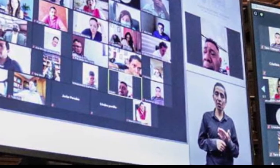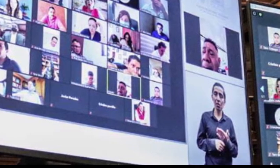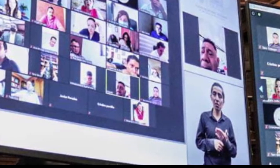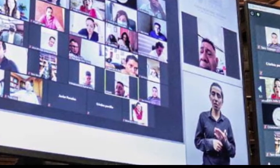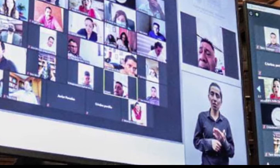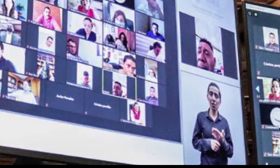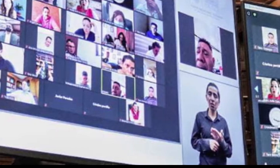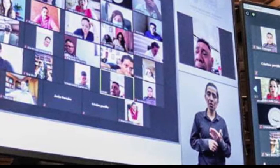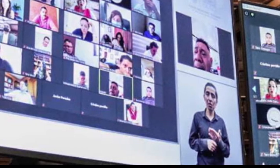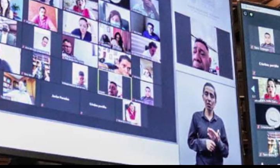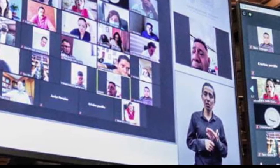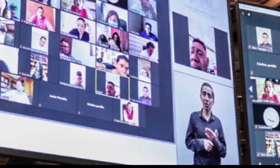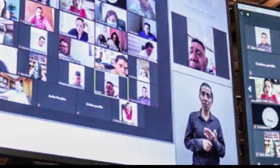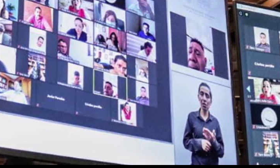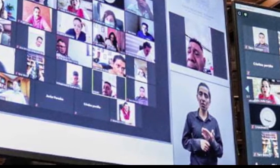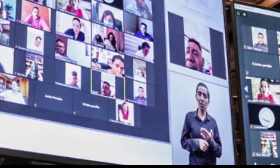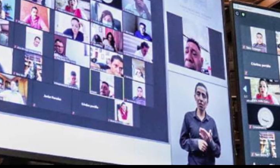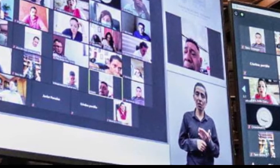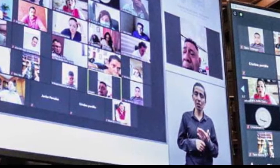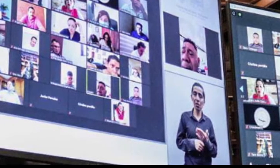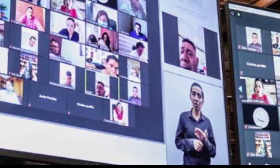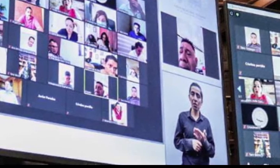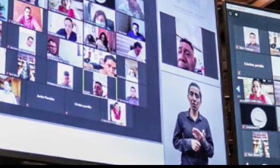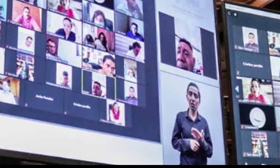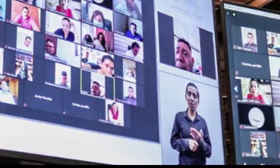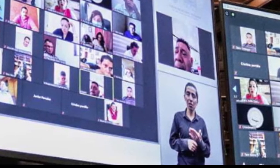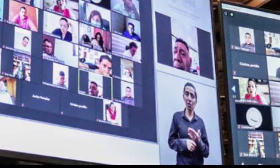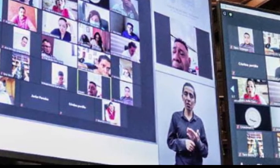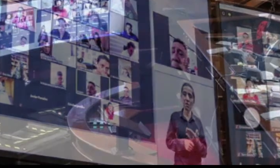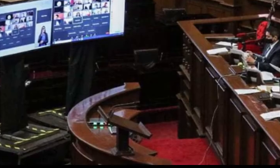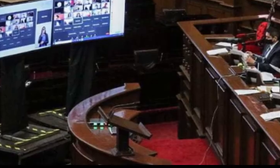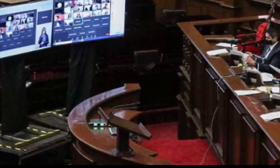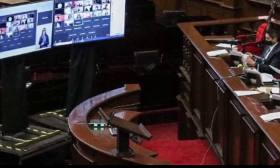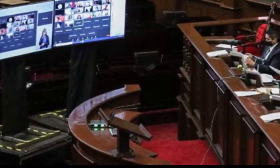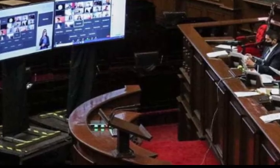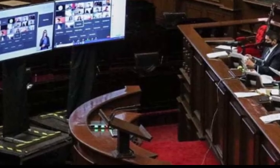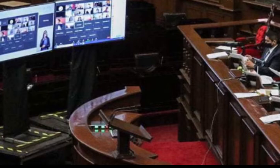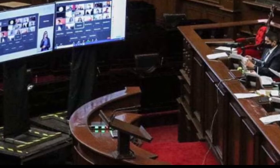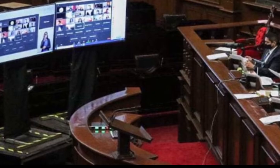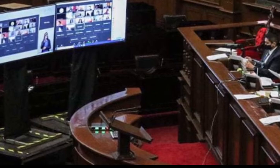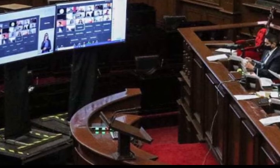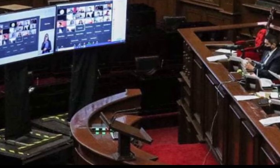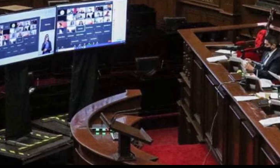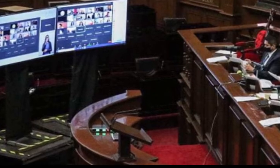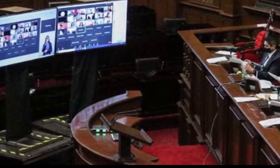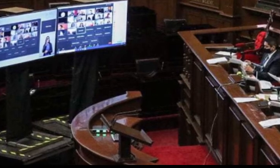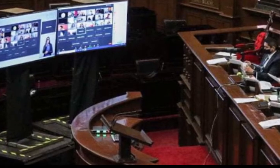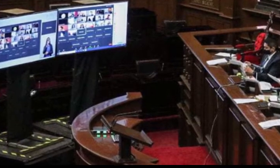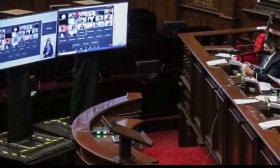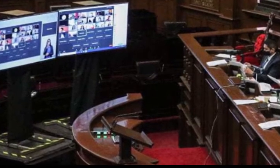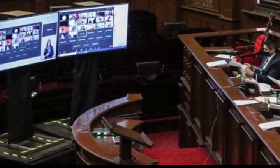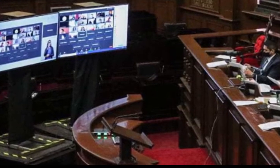diversas peticiones que en forma económica se han recibido por parte de la ciudadanía, a través de las cuales hacen saber que